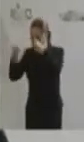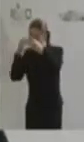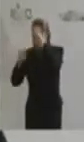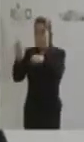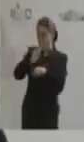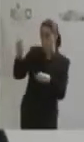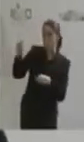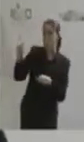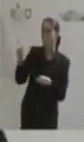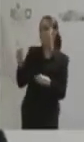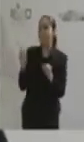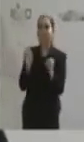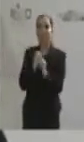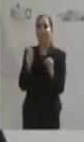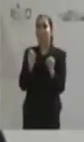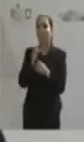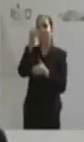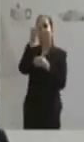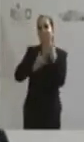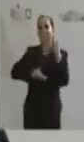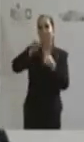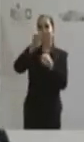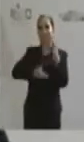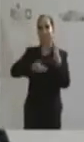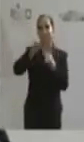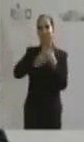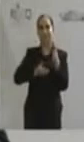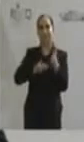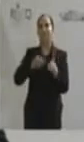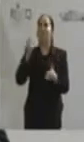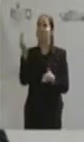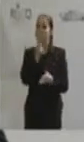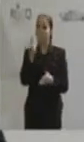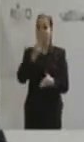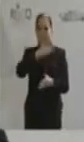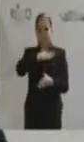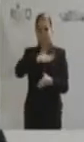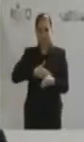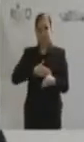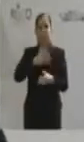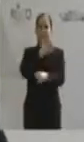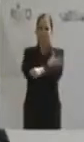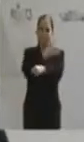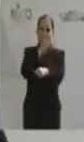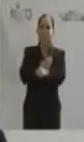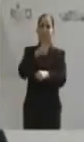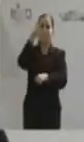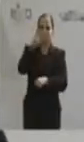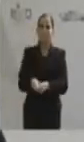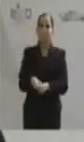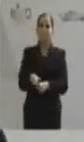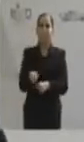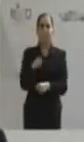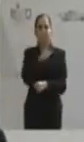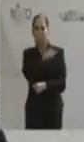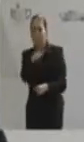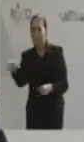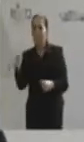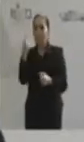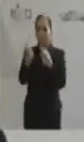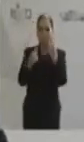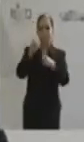verdadera, que tenga reparación del daño y que tenga verdad todo aquel que fue víctima de la